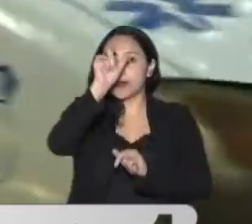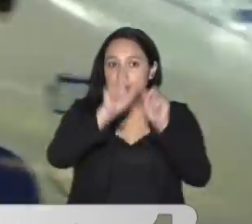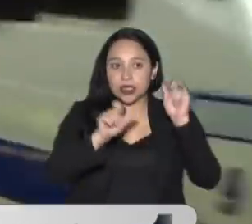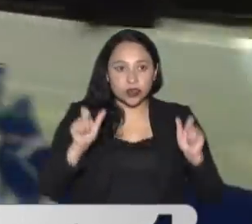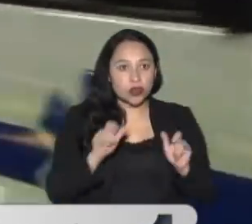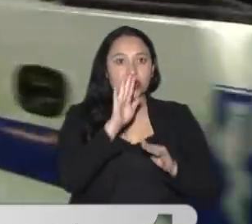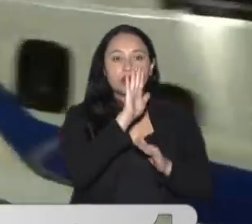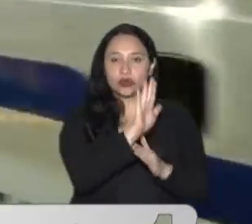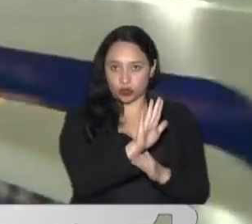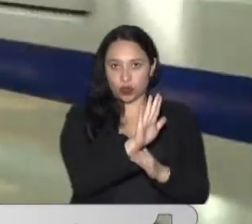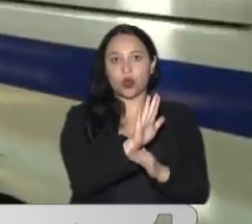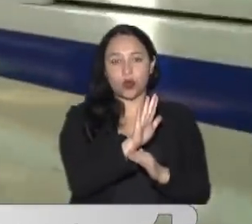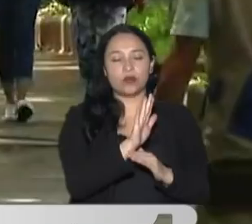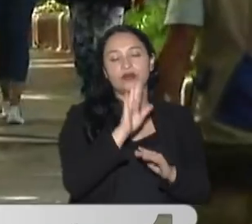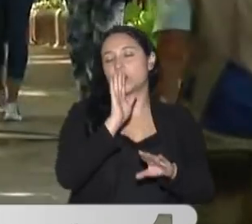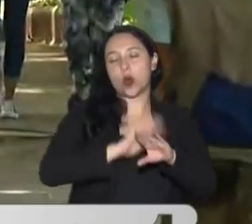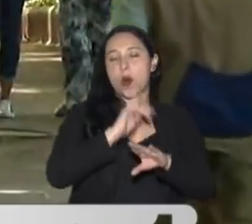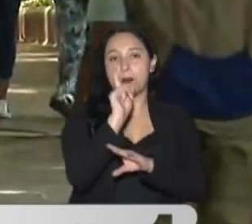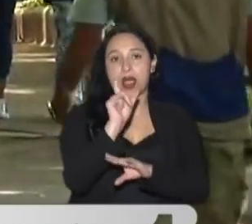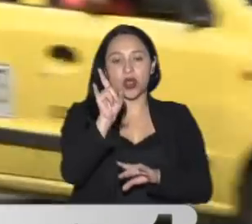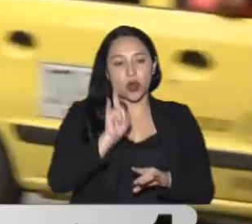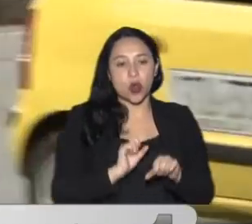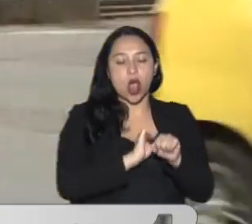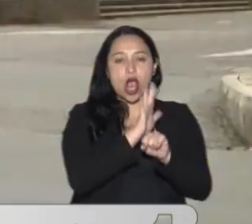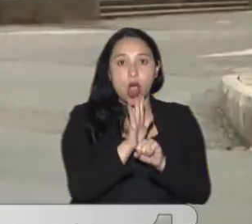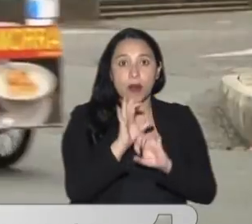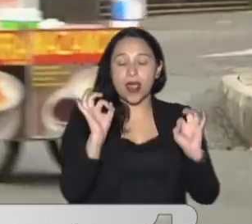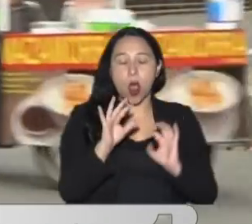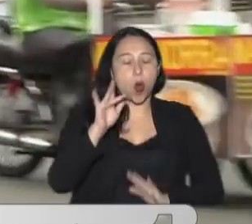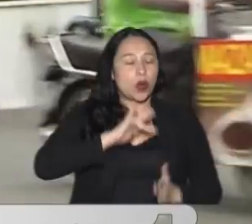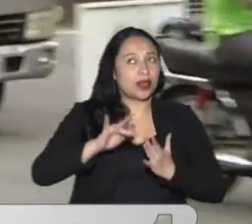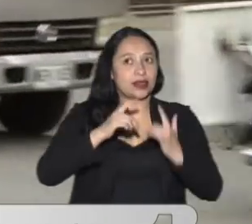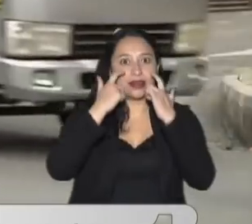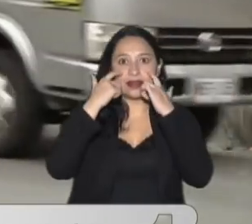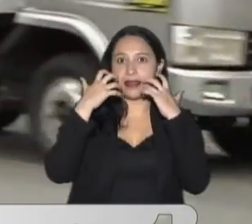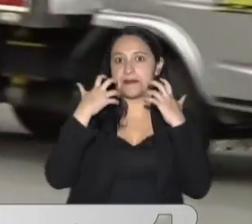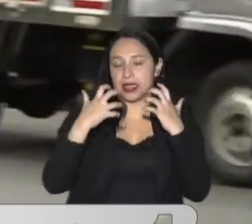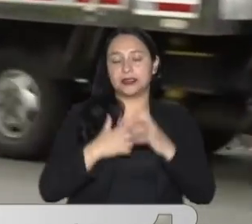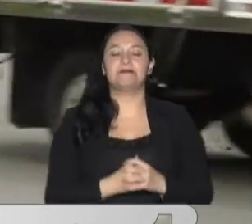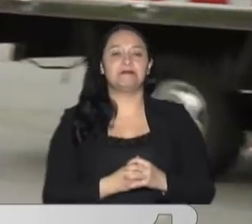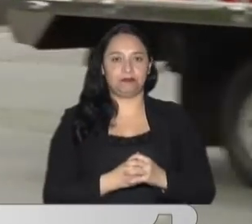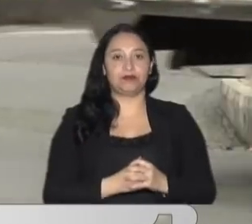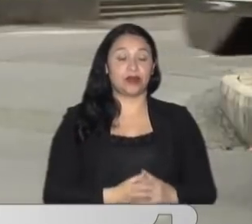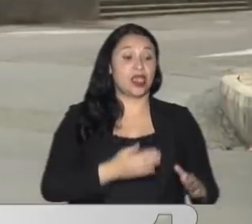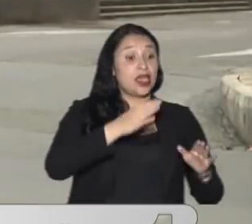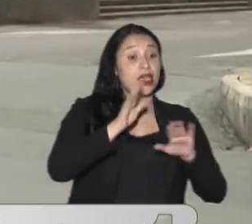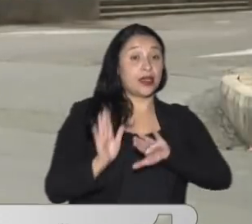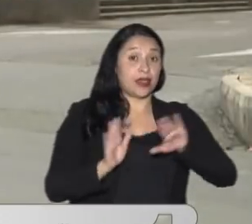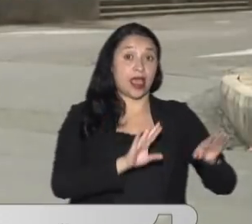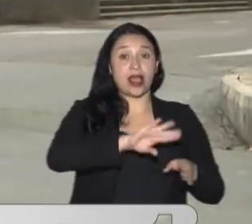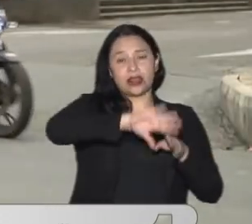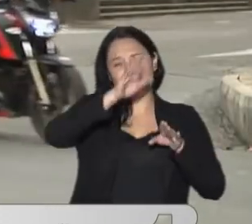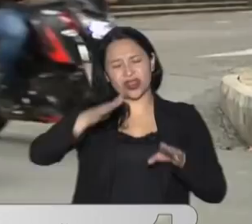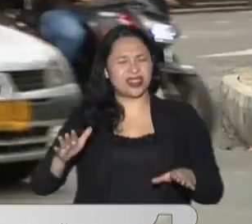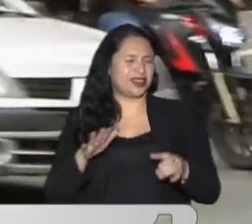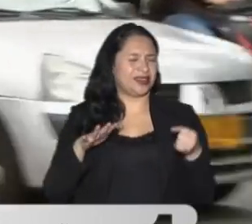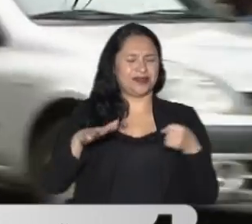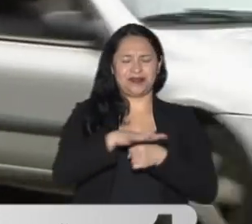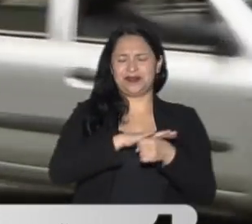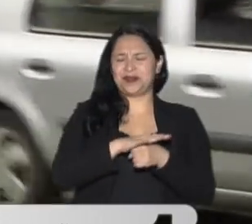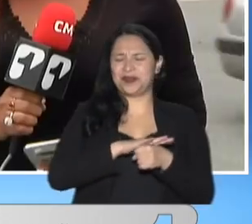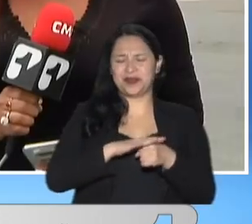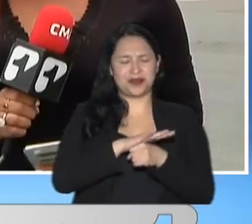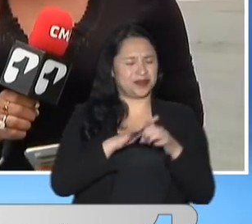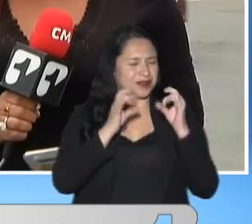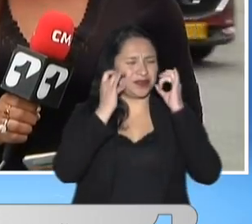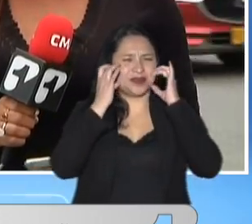centros hospitalarios por COVID. Y en otras noticias del departamento de Antioquia, hay indignación por un aberrante caso de abuso